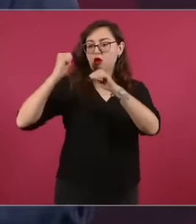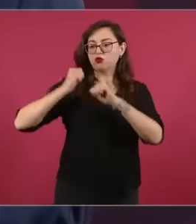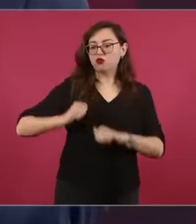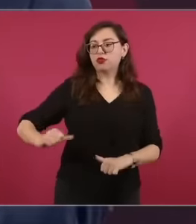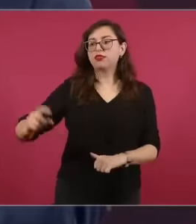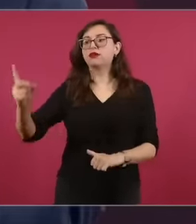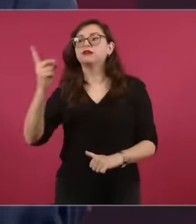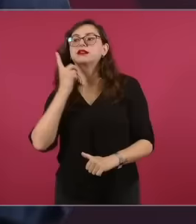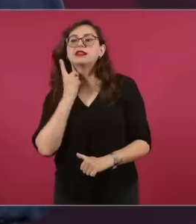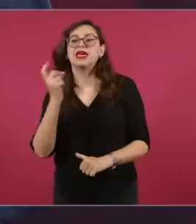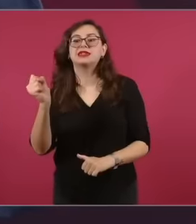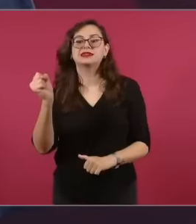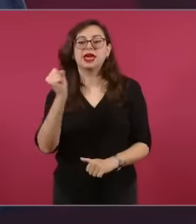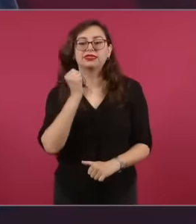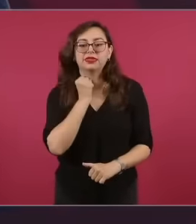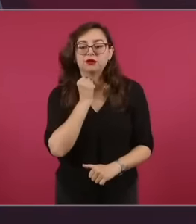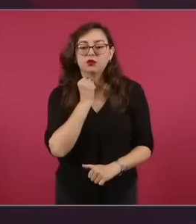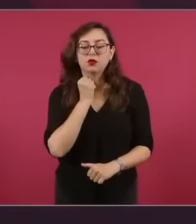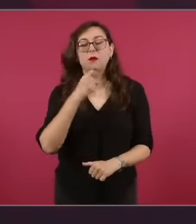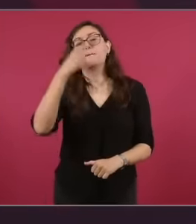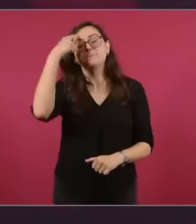elaborar leyes.